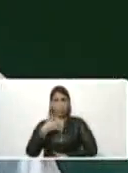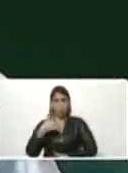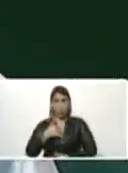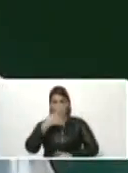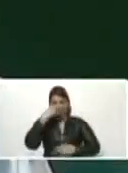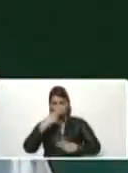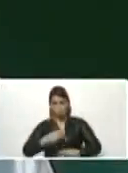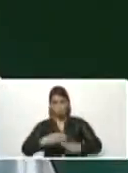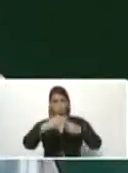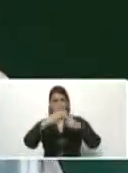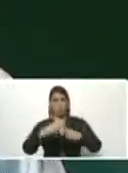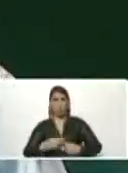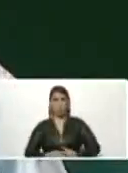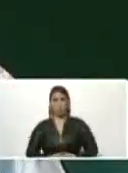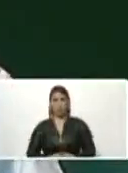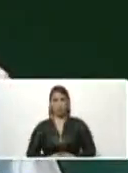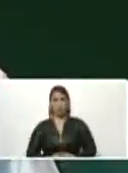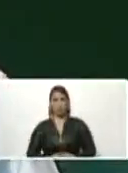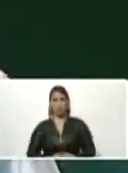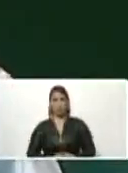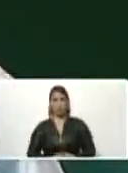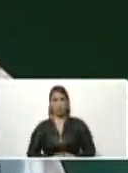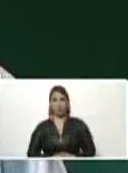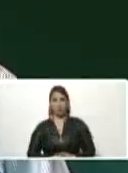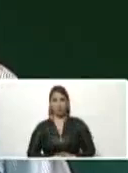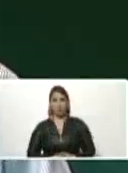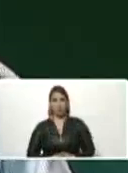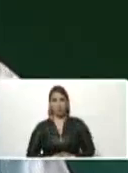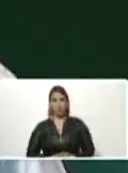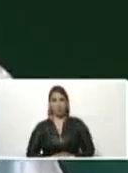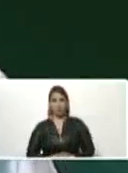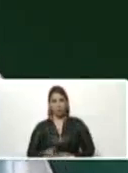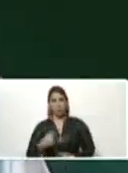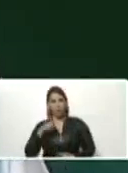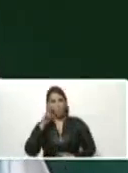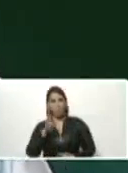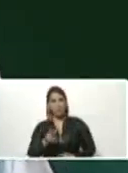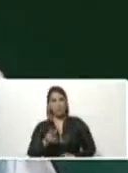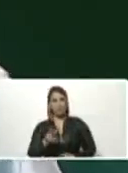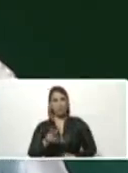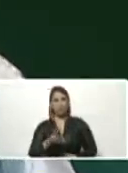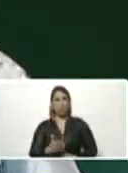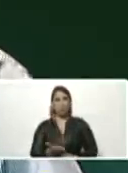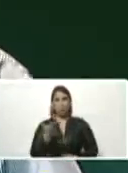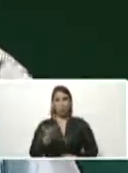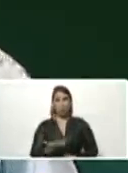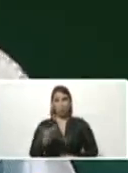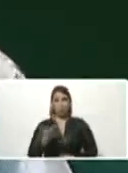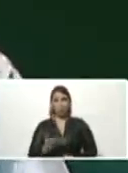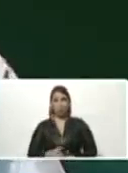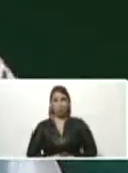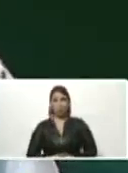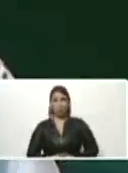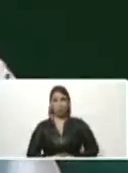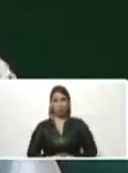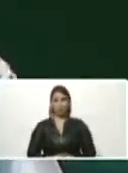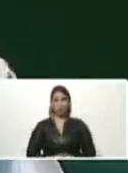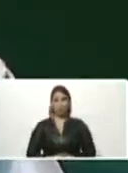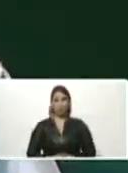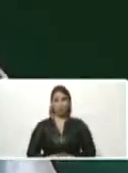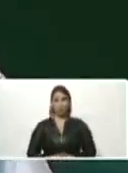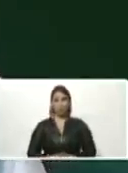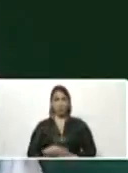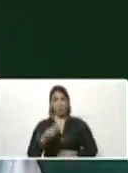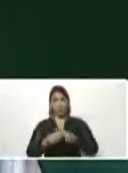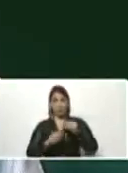honor para mi persona. Me he dado cuenta de la importancia de hacer esta